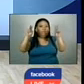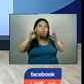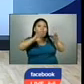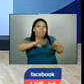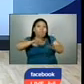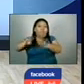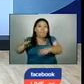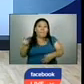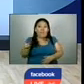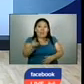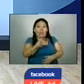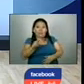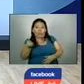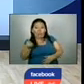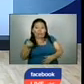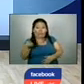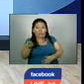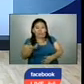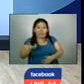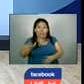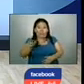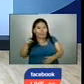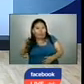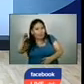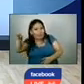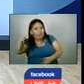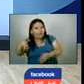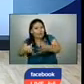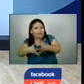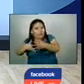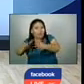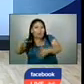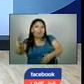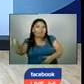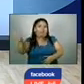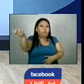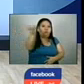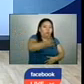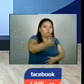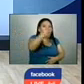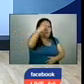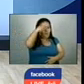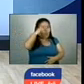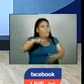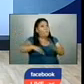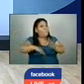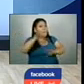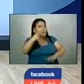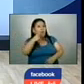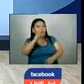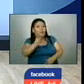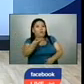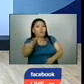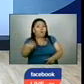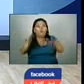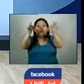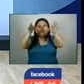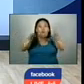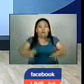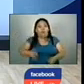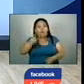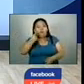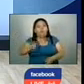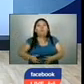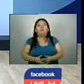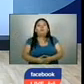cantidad de personas que llegan a los Estados Unidos y son retornadas vía México está incrementando, eso según cifras oficiales. Veamos el